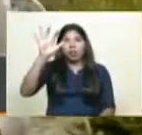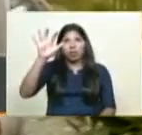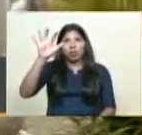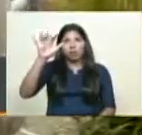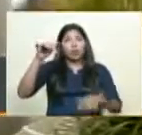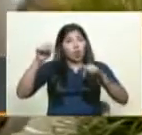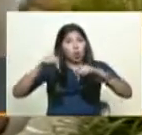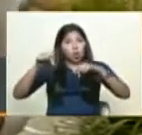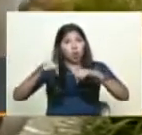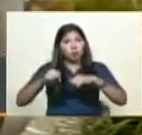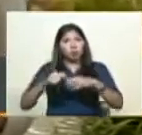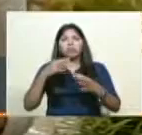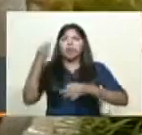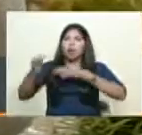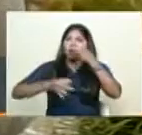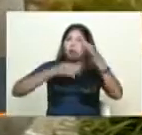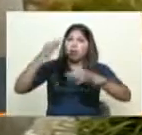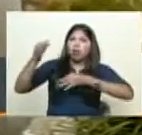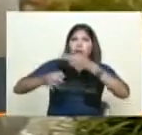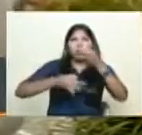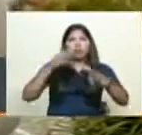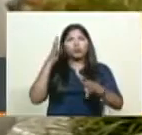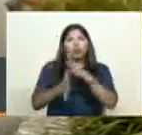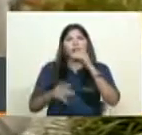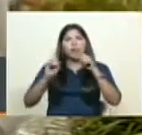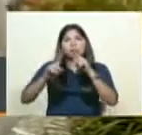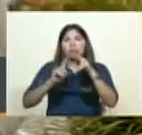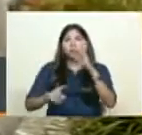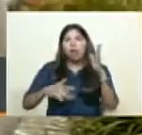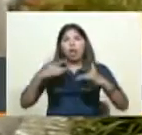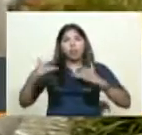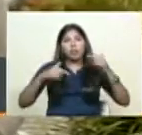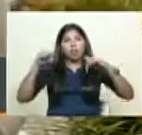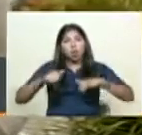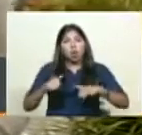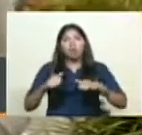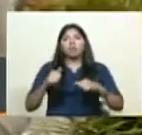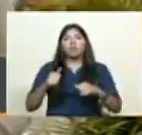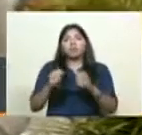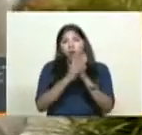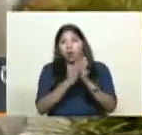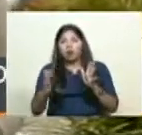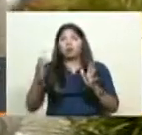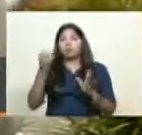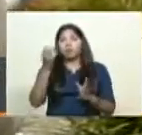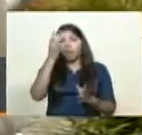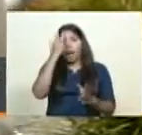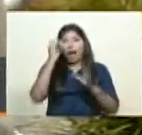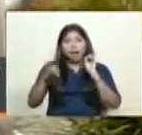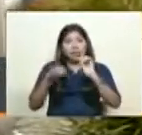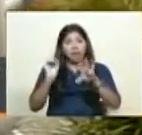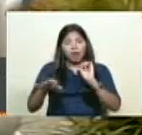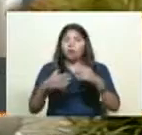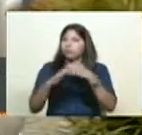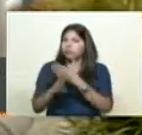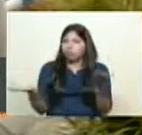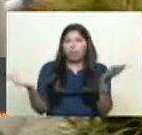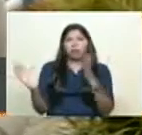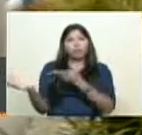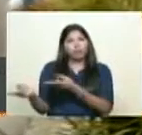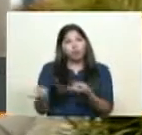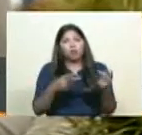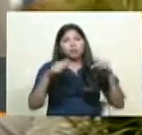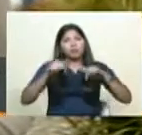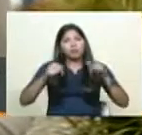de hoy se han explicado las diversas actividades culturales y recreativas que se estarán realizando durante la temporada de carnaval. Entonces queda abierta la invitación a todo el